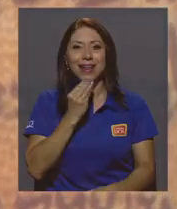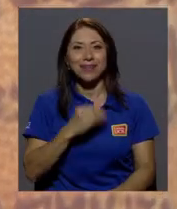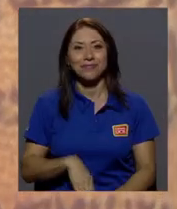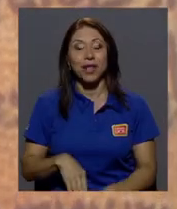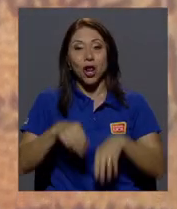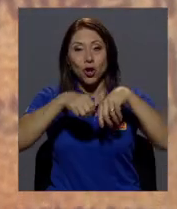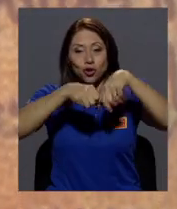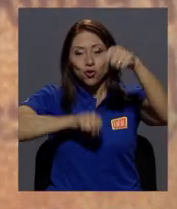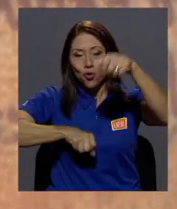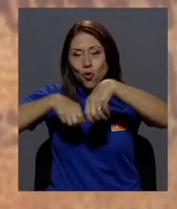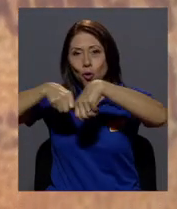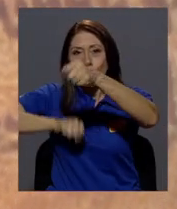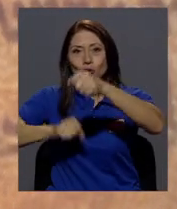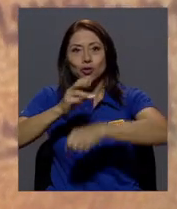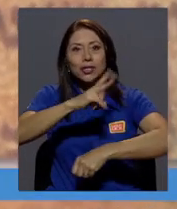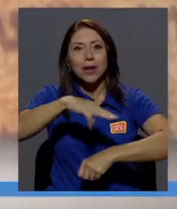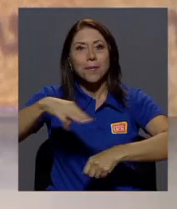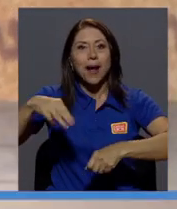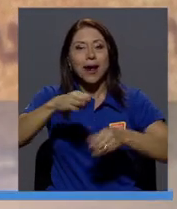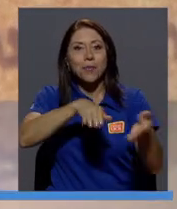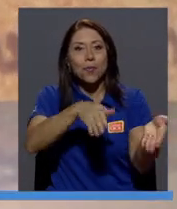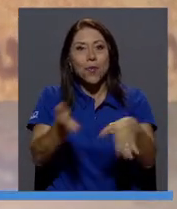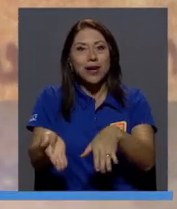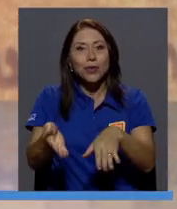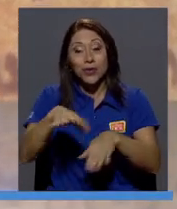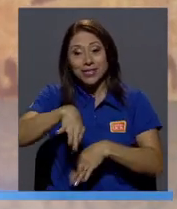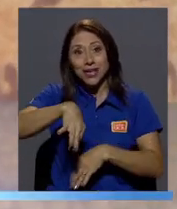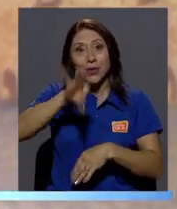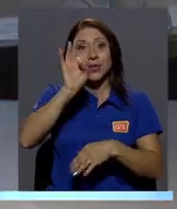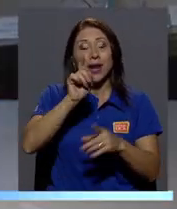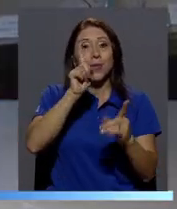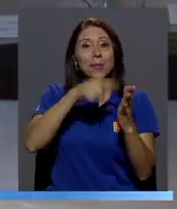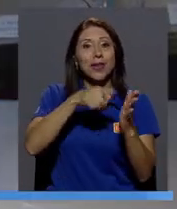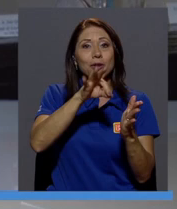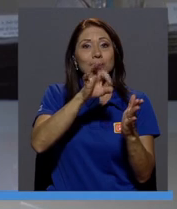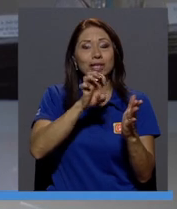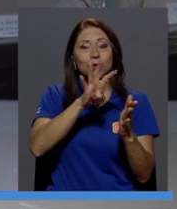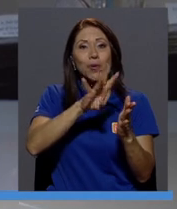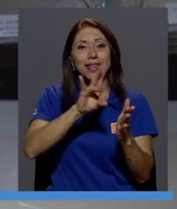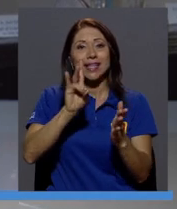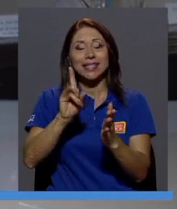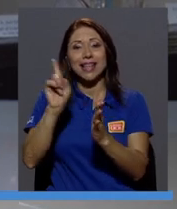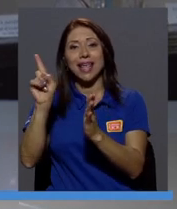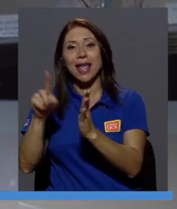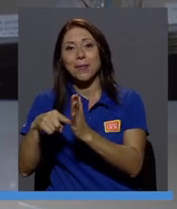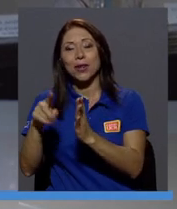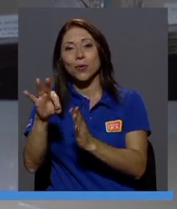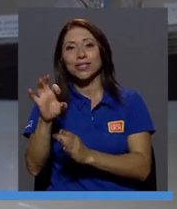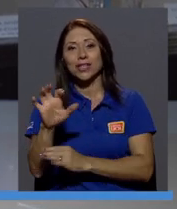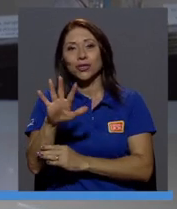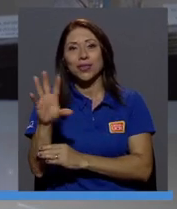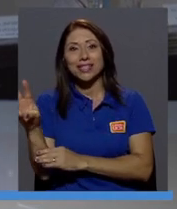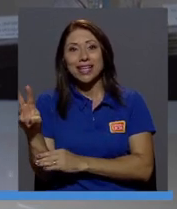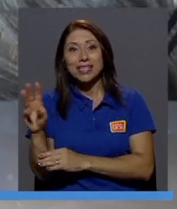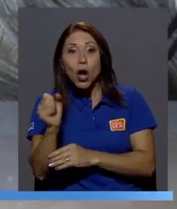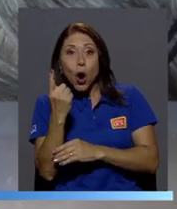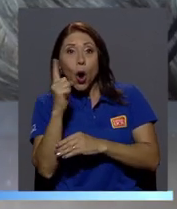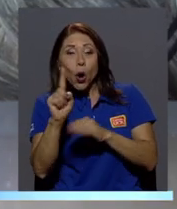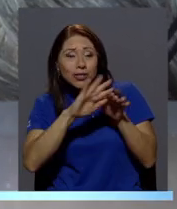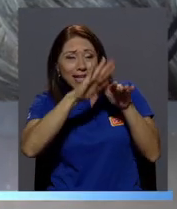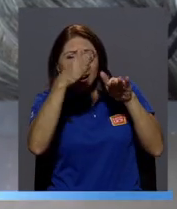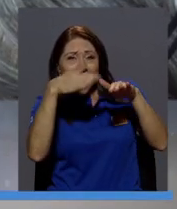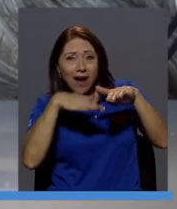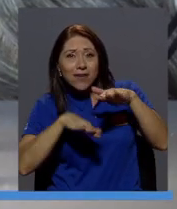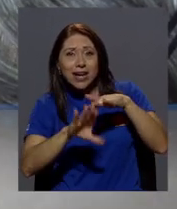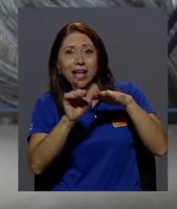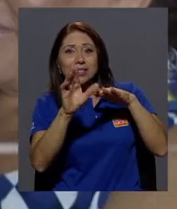Los rollos del Mar Muerto son manuscritos hallados entre 1947 y 1956 en 11 cavernas de Qumran,